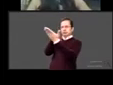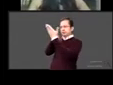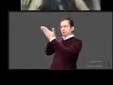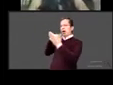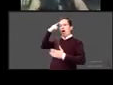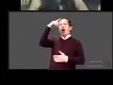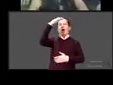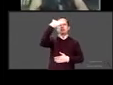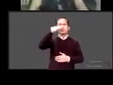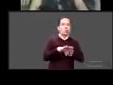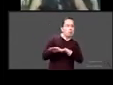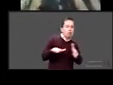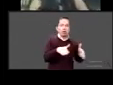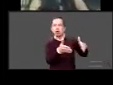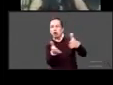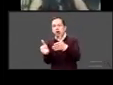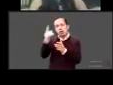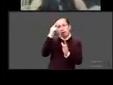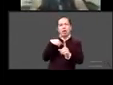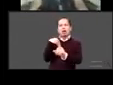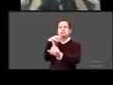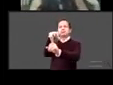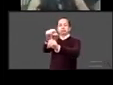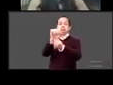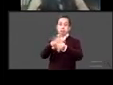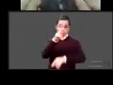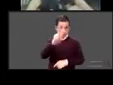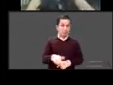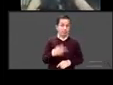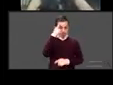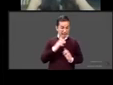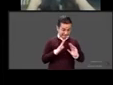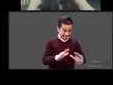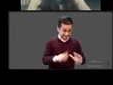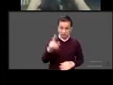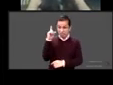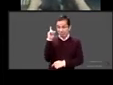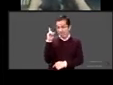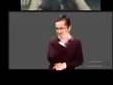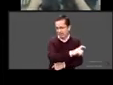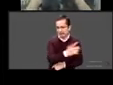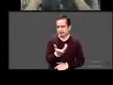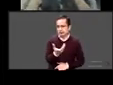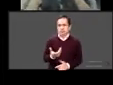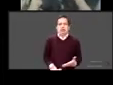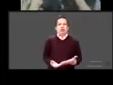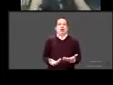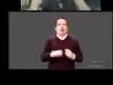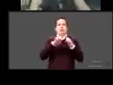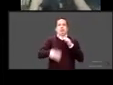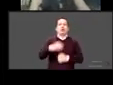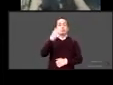estas aguas que son tan turbulentas, que es tan complejo avanzar, porque hay ahora, por ejemplo, con COVID-19, pues claro, hay una presión brutal